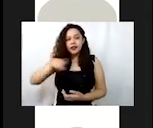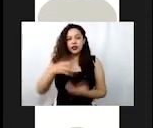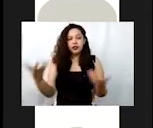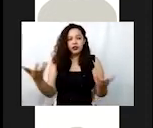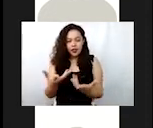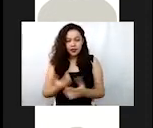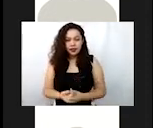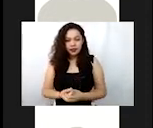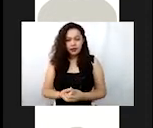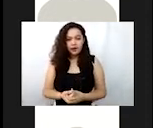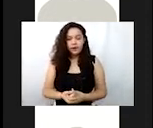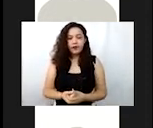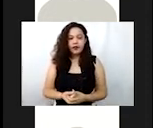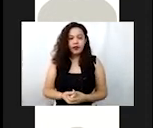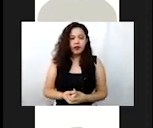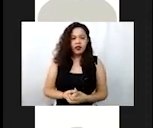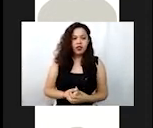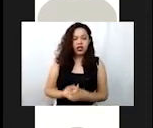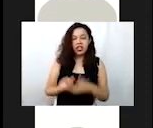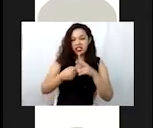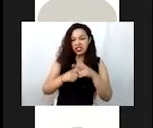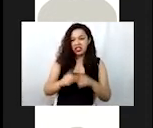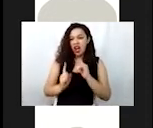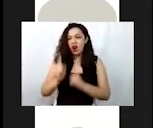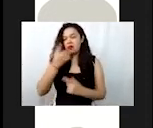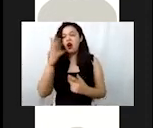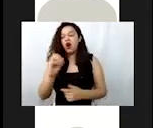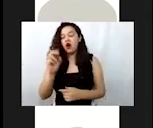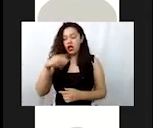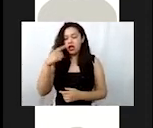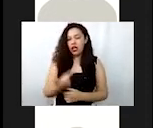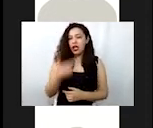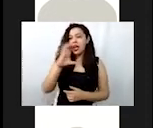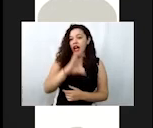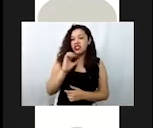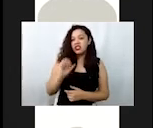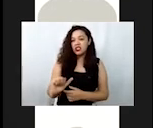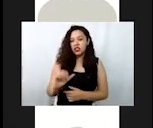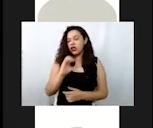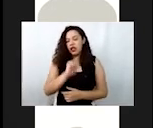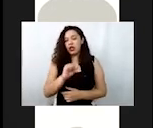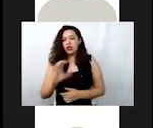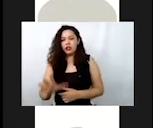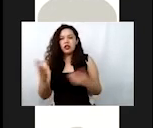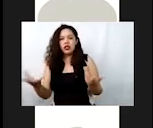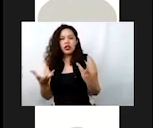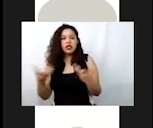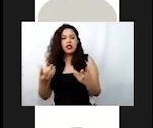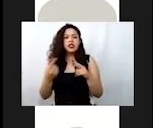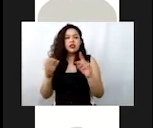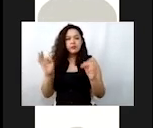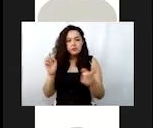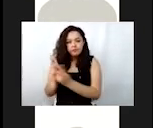hay startups, hay ONGs, ACES, un montón de gente que va a ser el recurrente encontrar